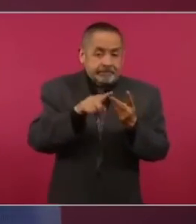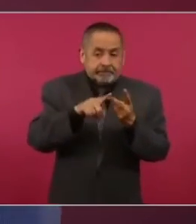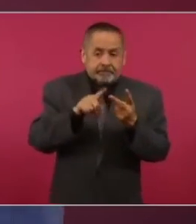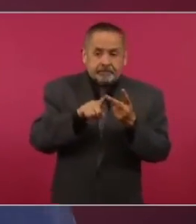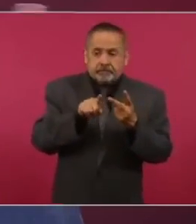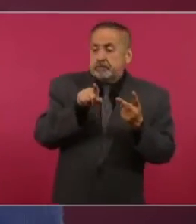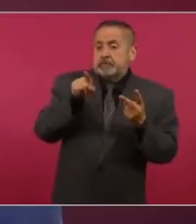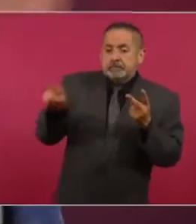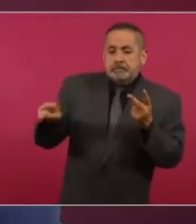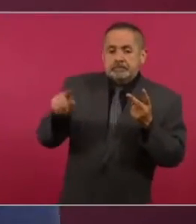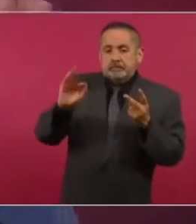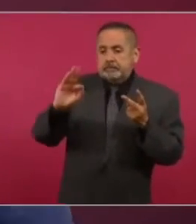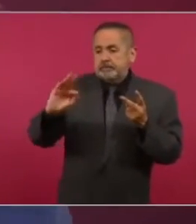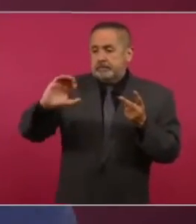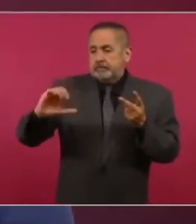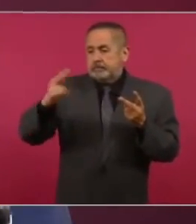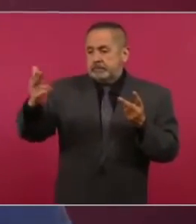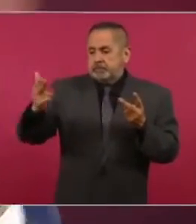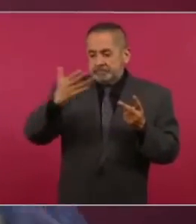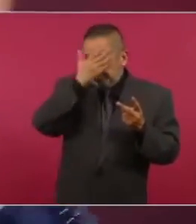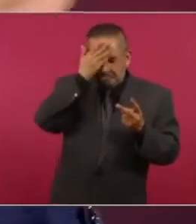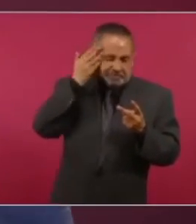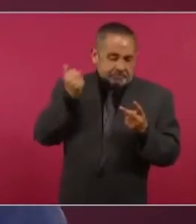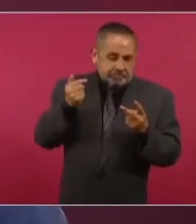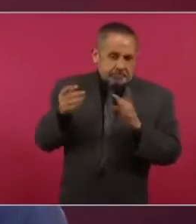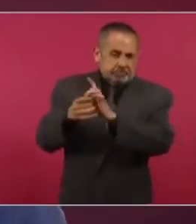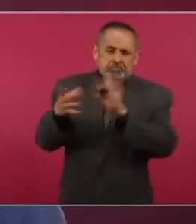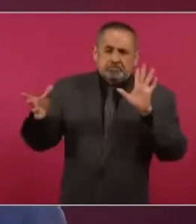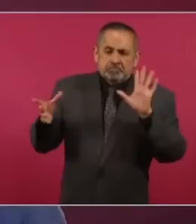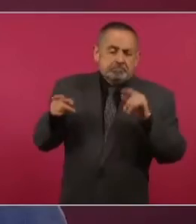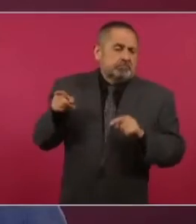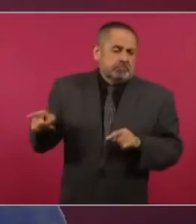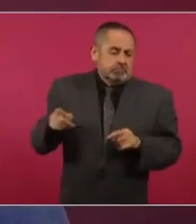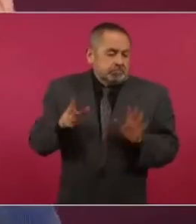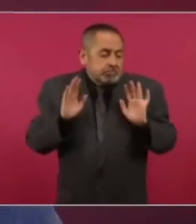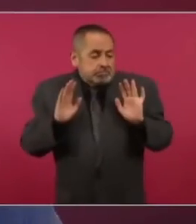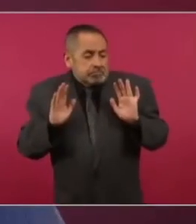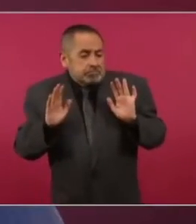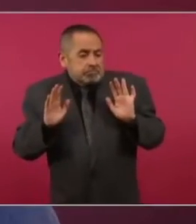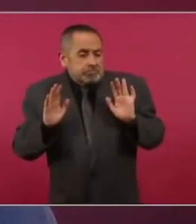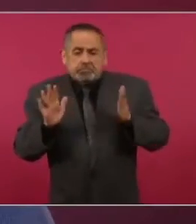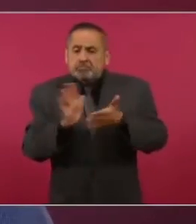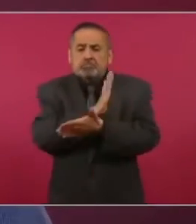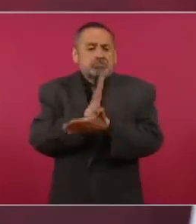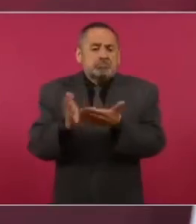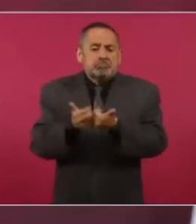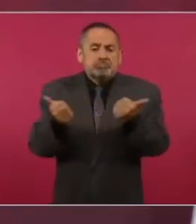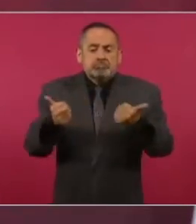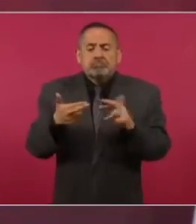no sabía o no vinculan a García Luna con Calderón.